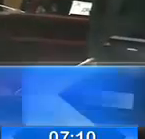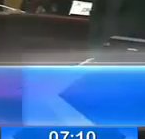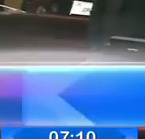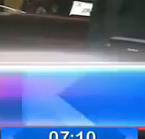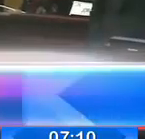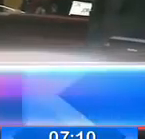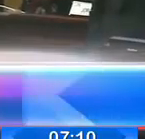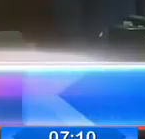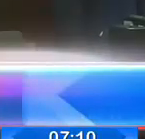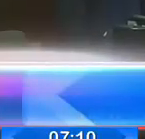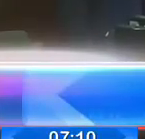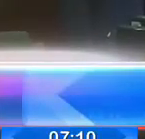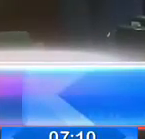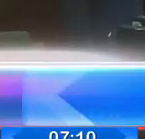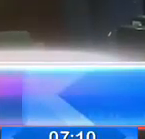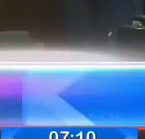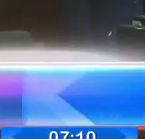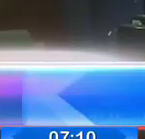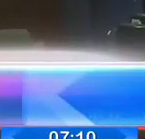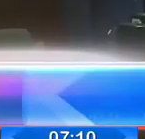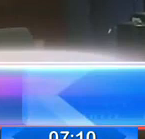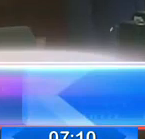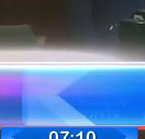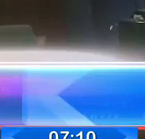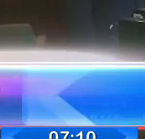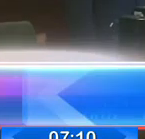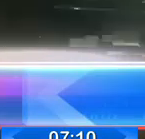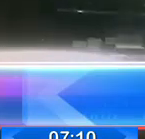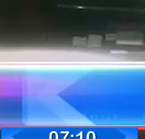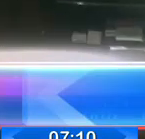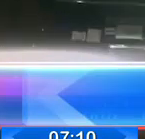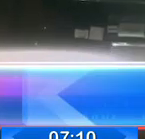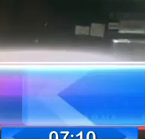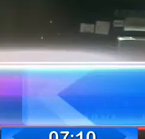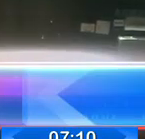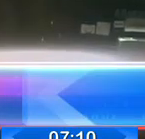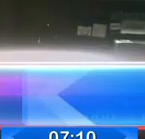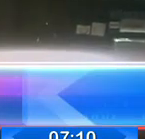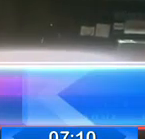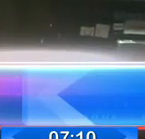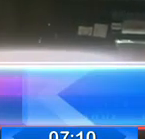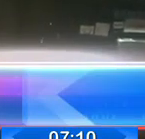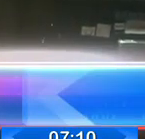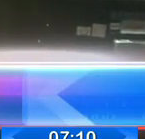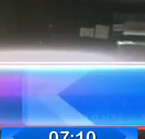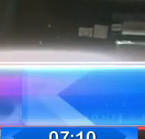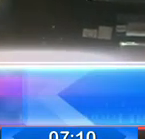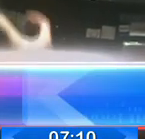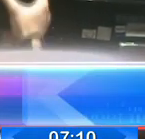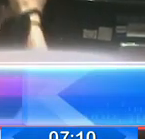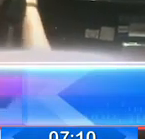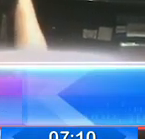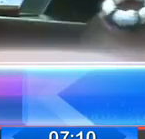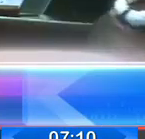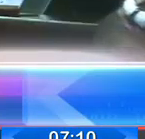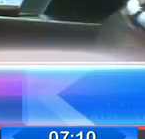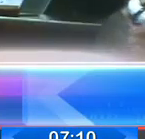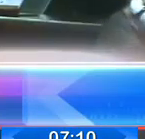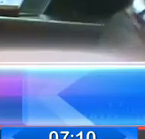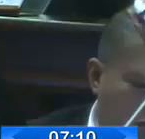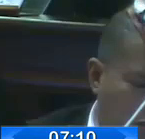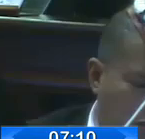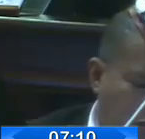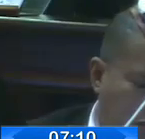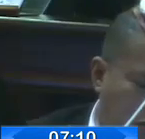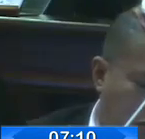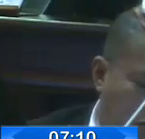hacer una pausa comercial, amigos televidentes, pero al retornar, la Asamblea designó a Otto Sonnenhausner como nuevo vicepresidente de la